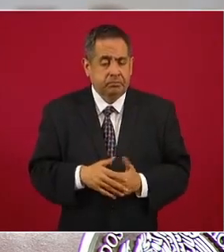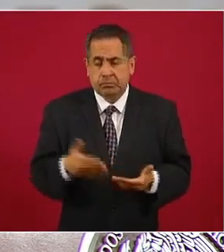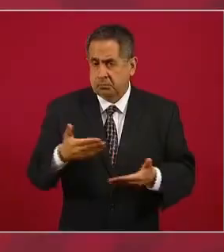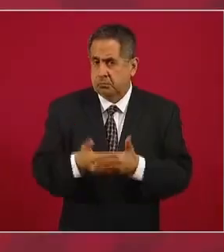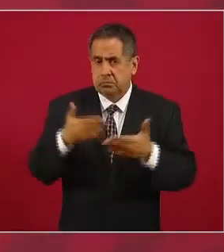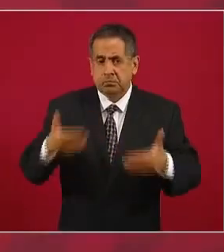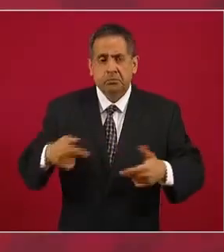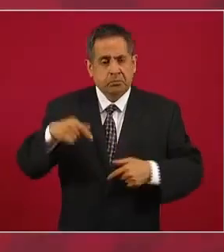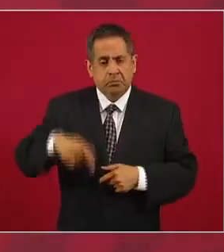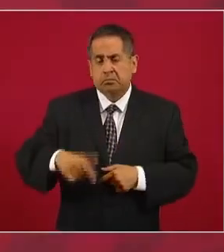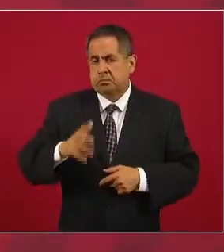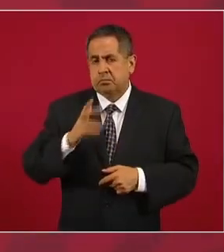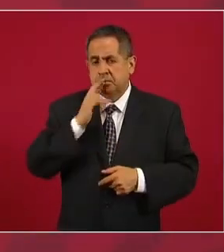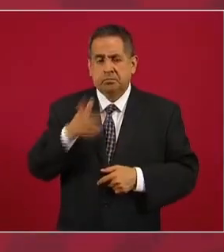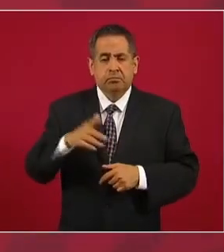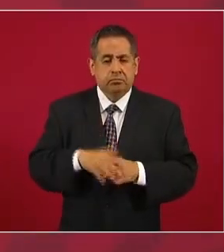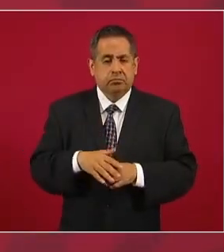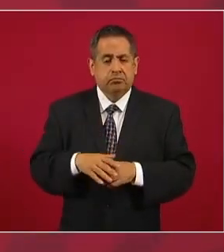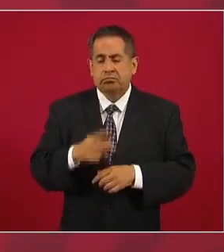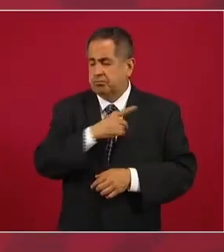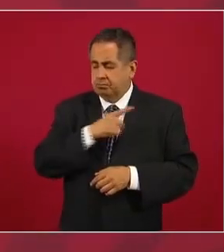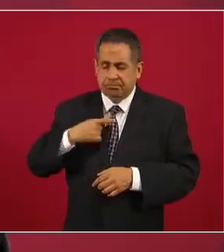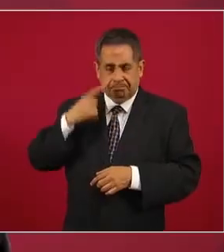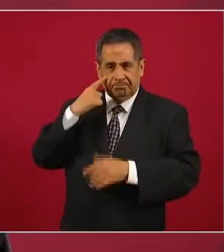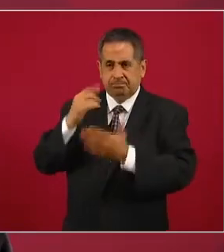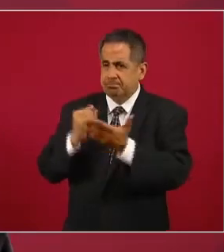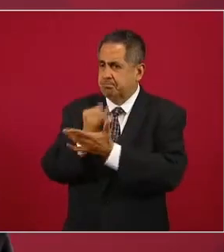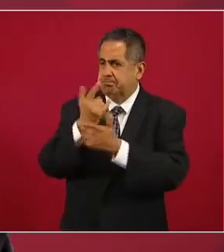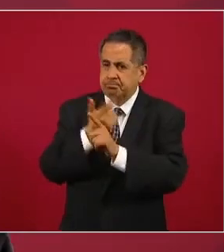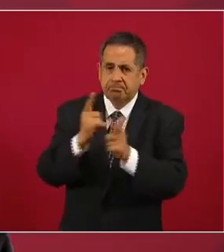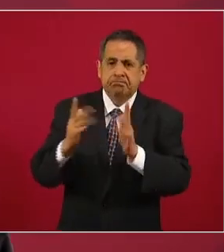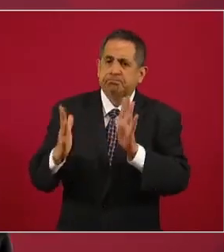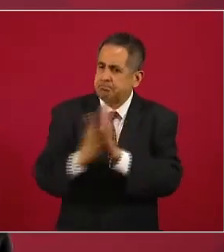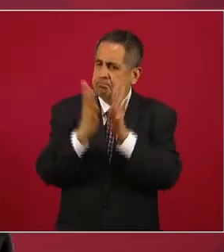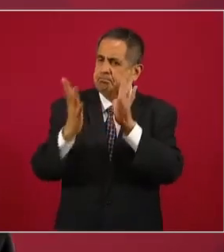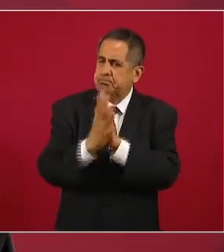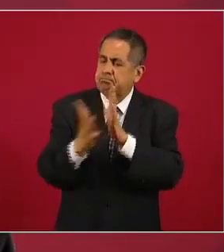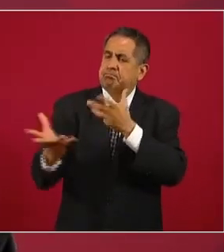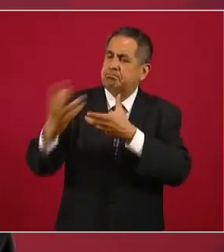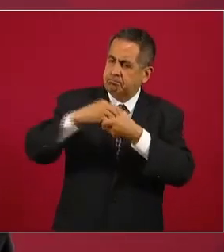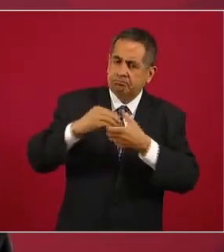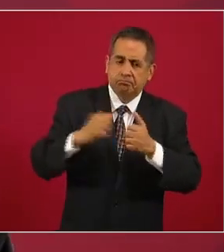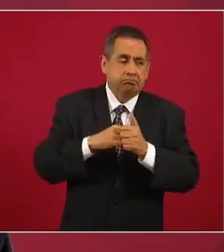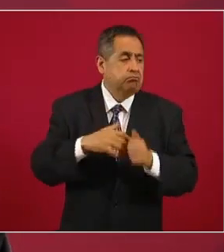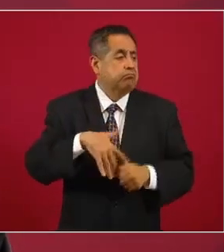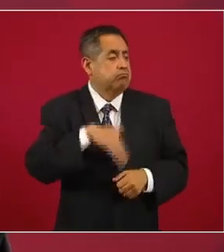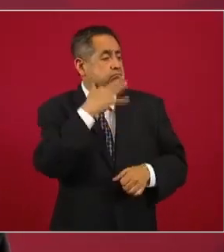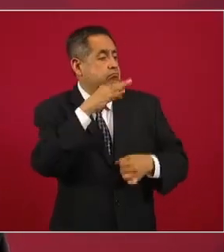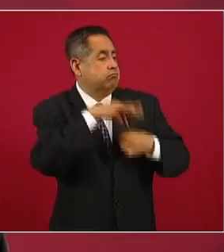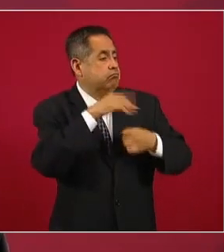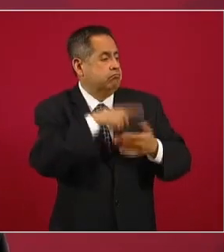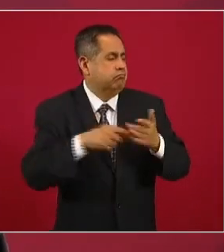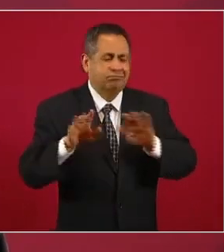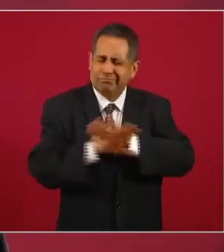Ahora tiene que haber democracia participativa, desterrando el fraude electoral